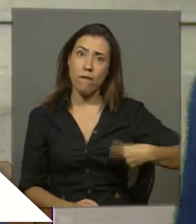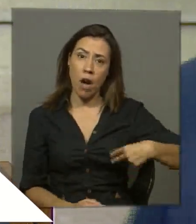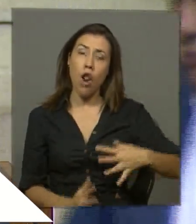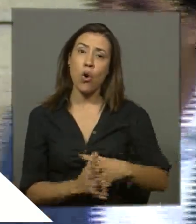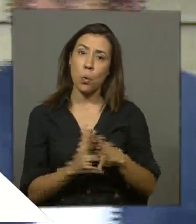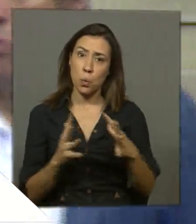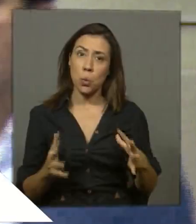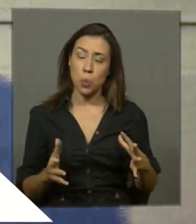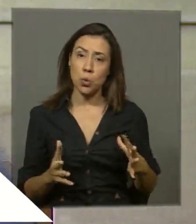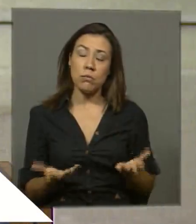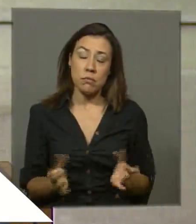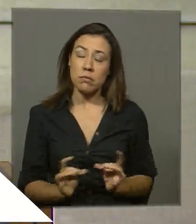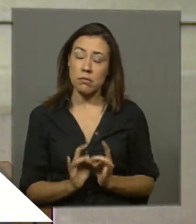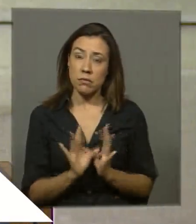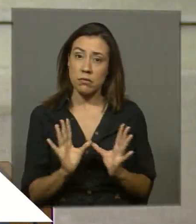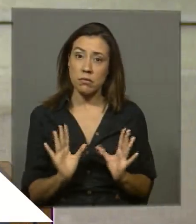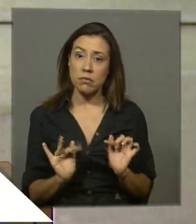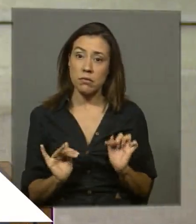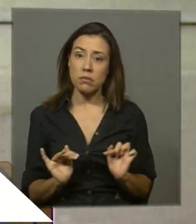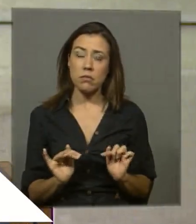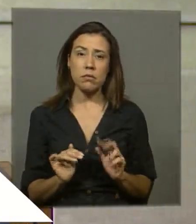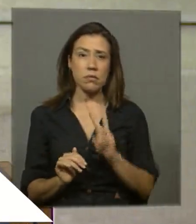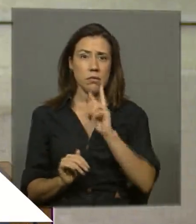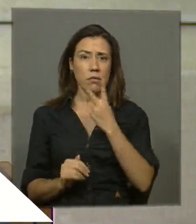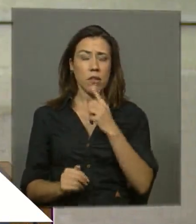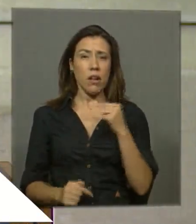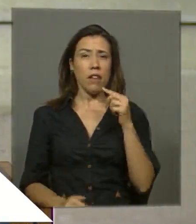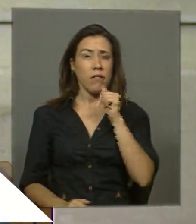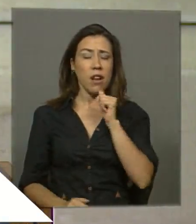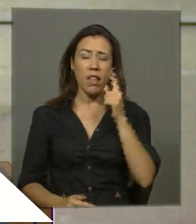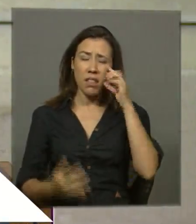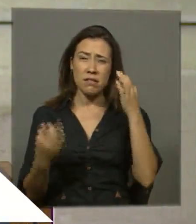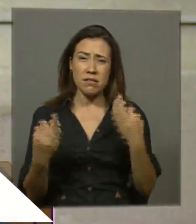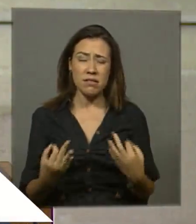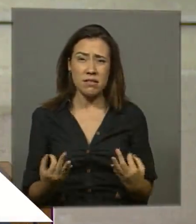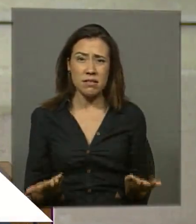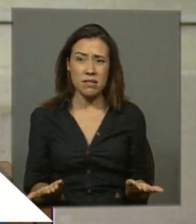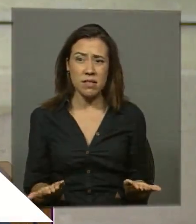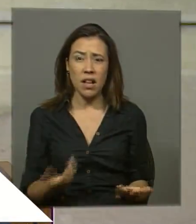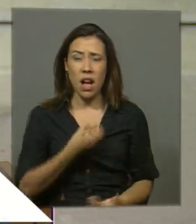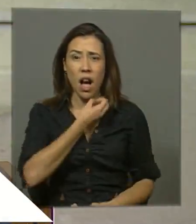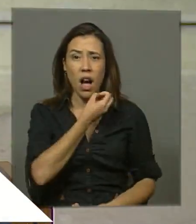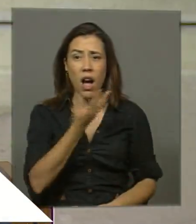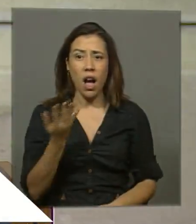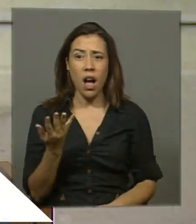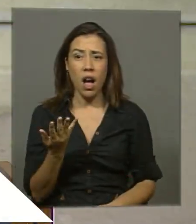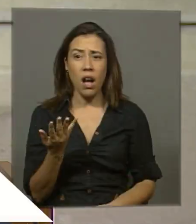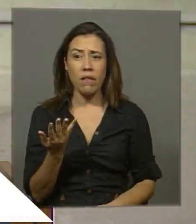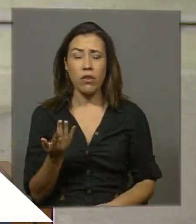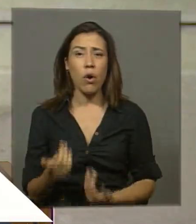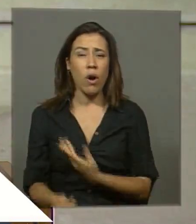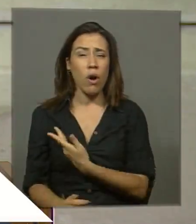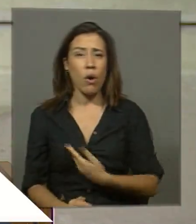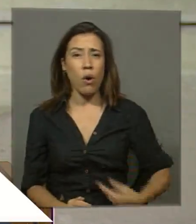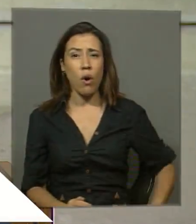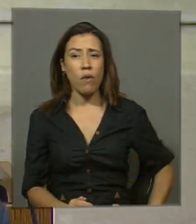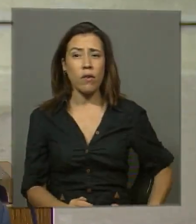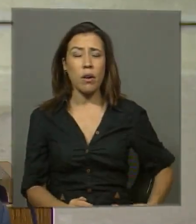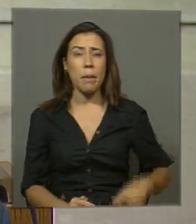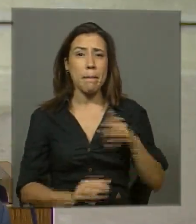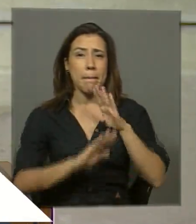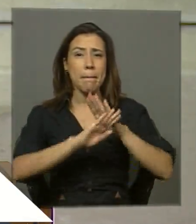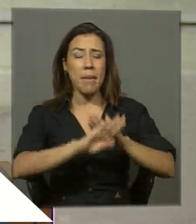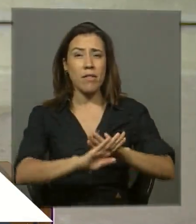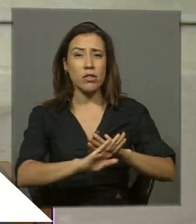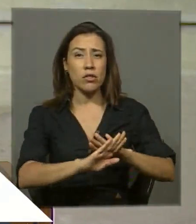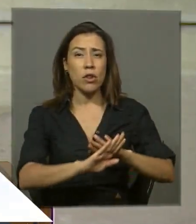grandemente obviamente esto se contradice Con la falta de convicción que ha manifestado este gobierno con la prevención y